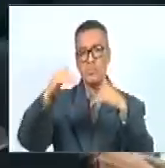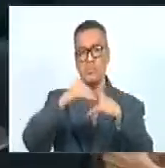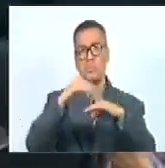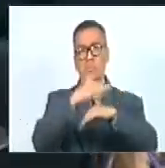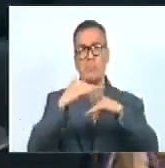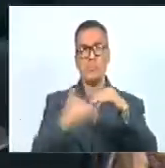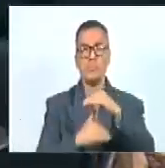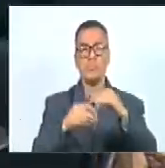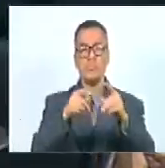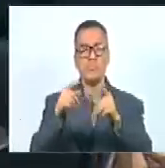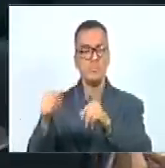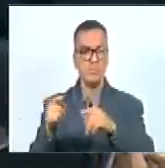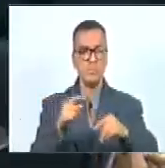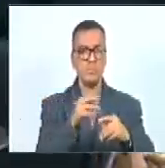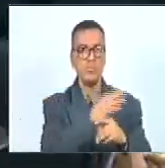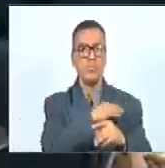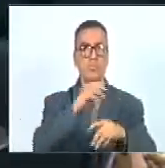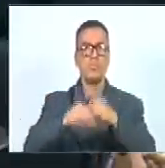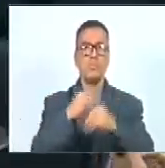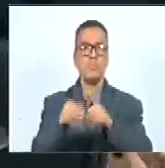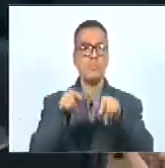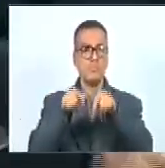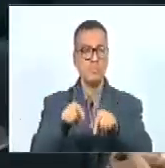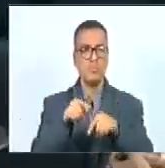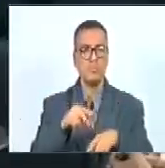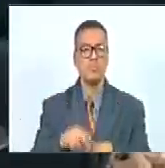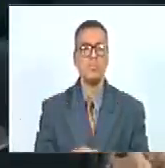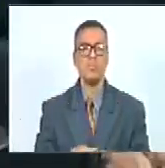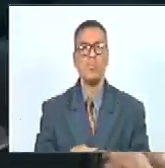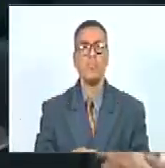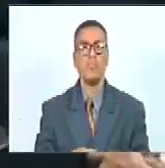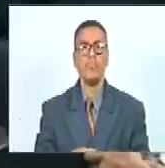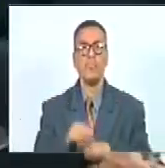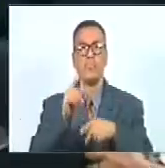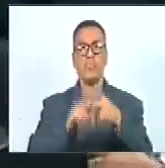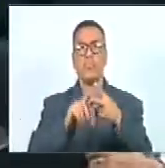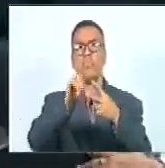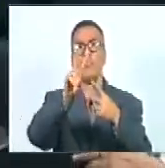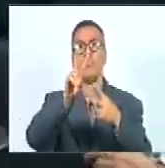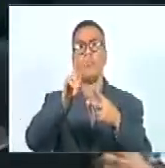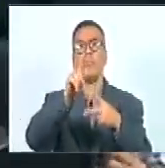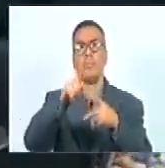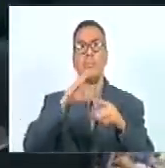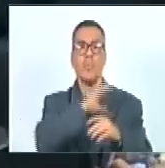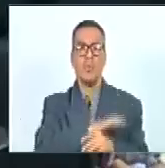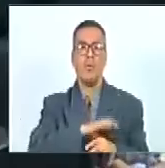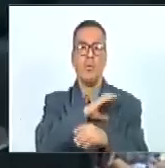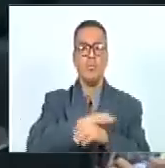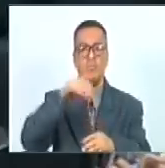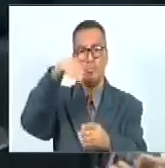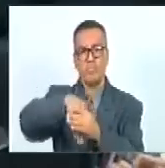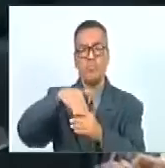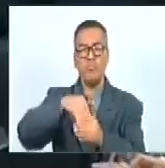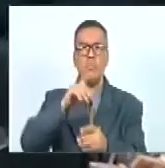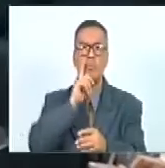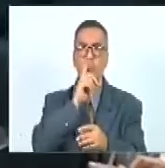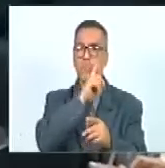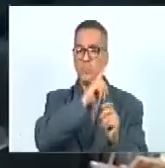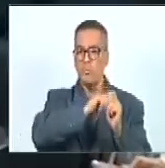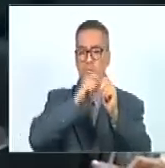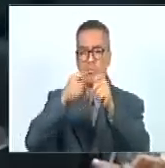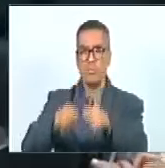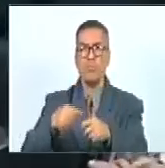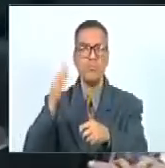vicerrector administrativo y que hoy ejerce todavía esos dos cargos. Una comisión electoral que se nombró